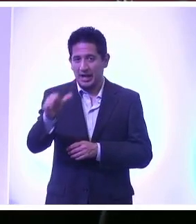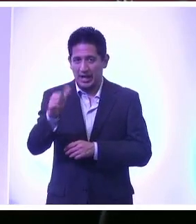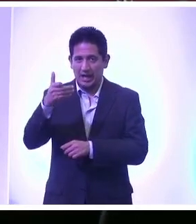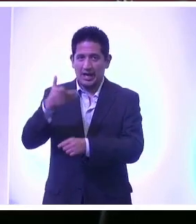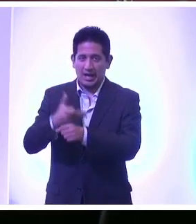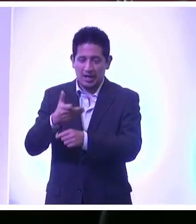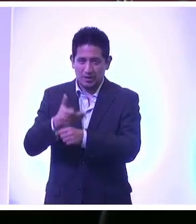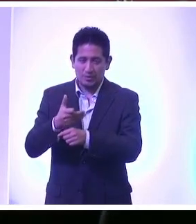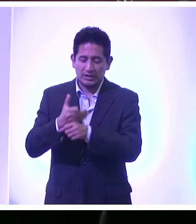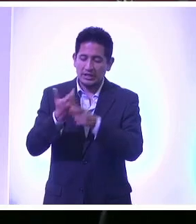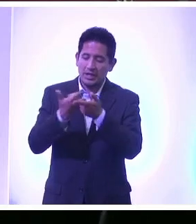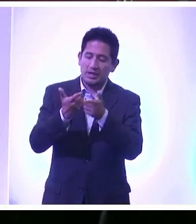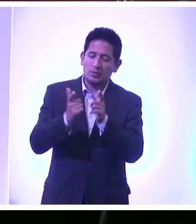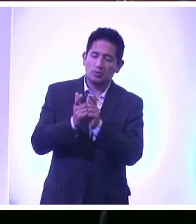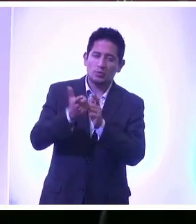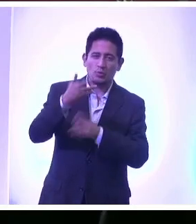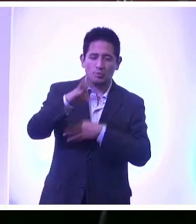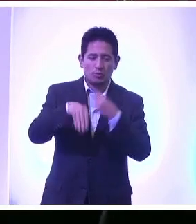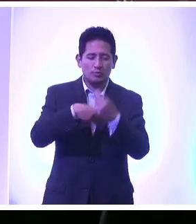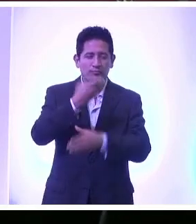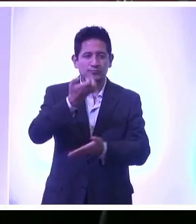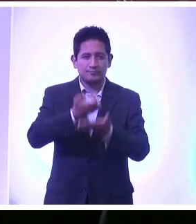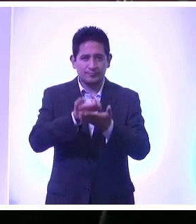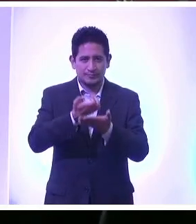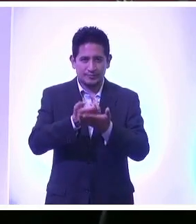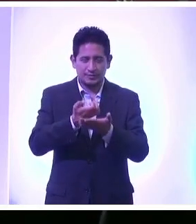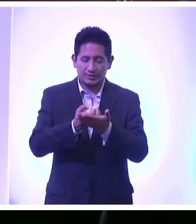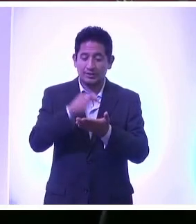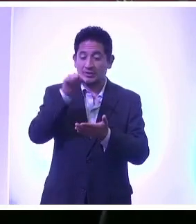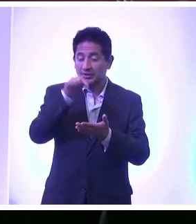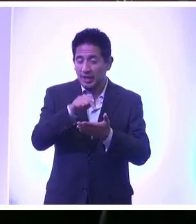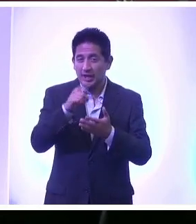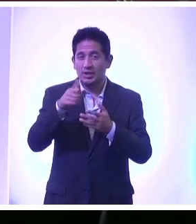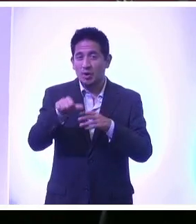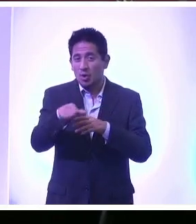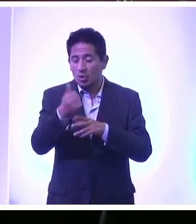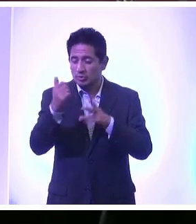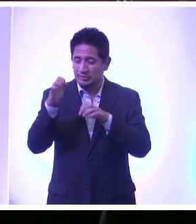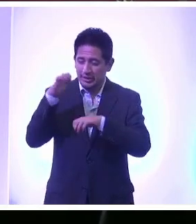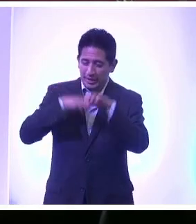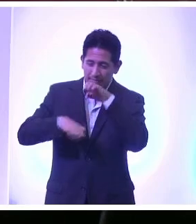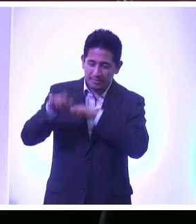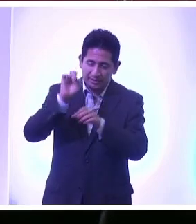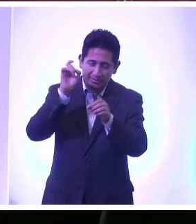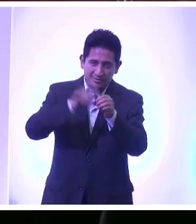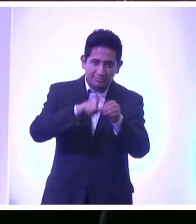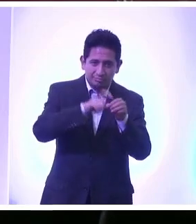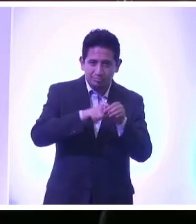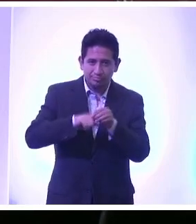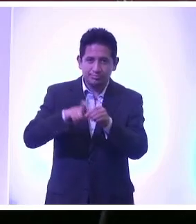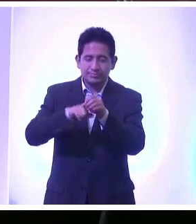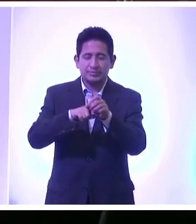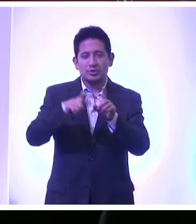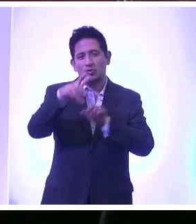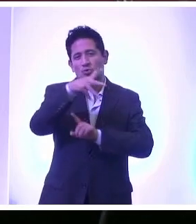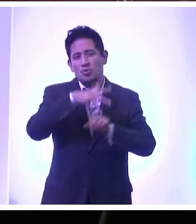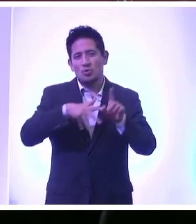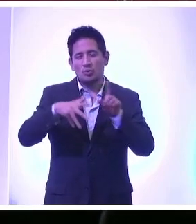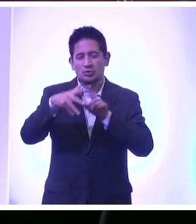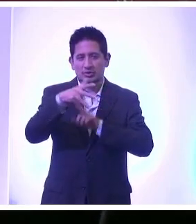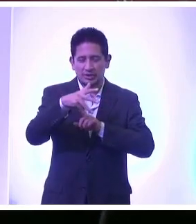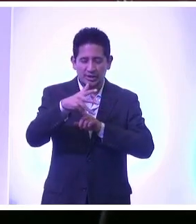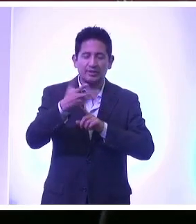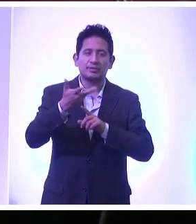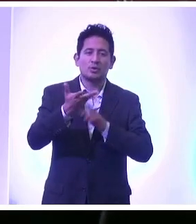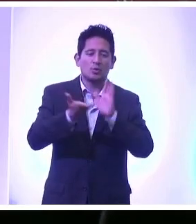de grupo Jade integrado por 11 empresas dedicadas a la obra civil privada y comercialización desde